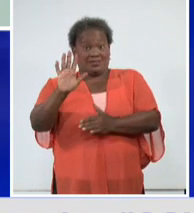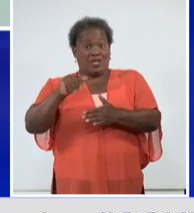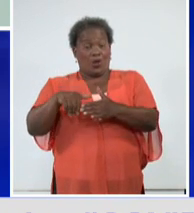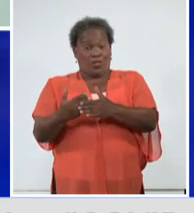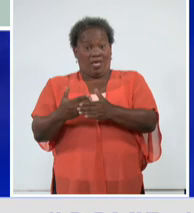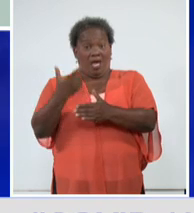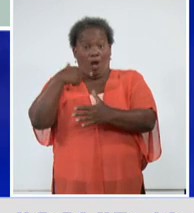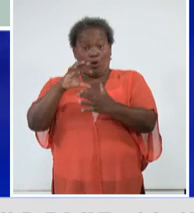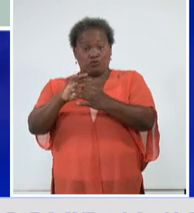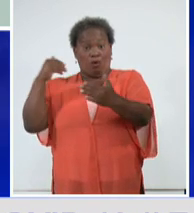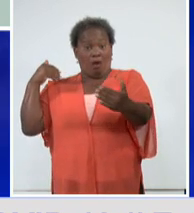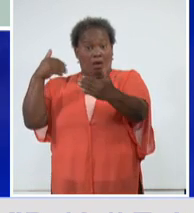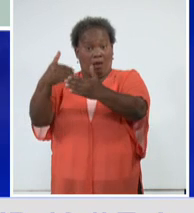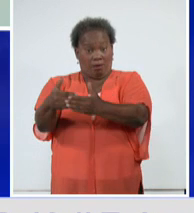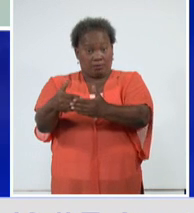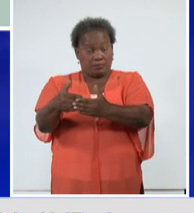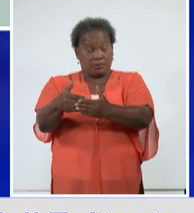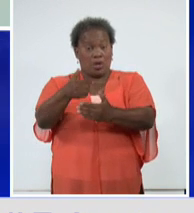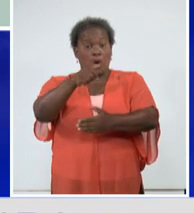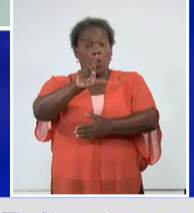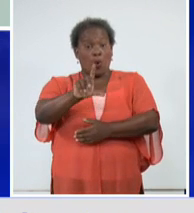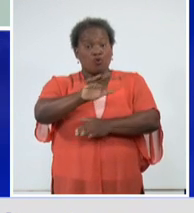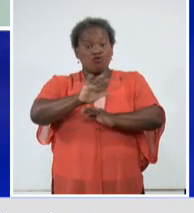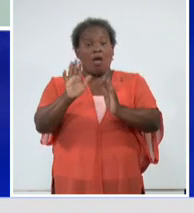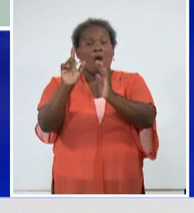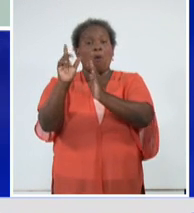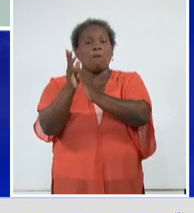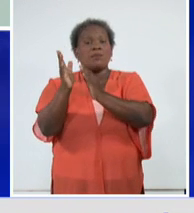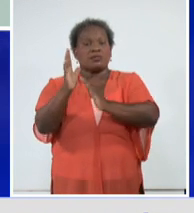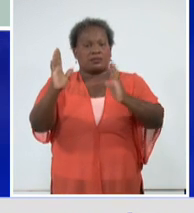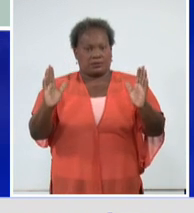lo que presentamos en julio, que ya había sido muy elevado.